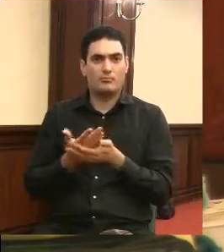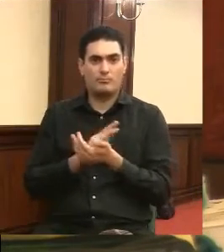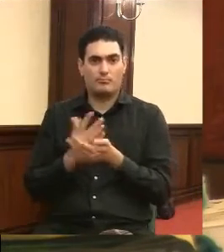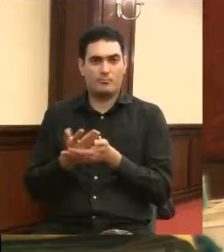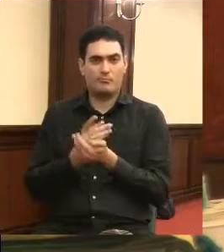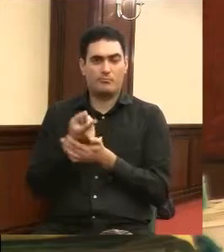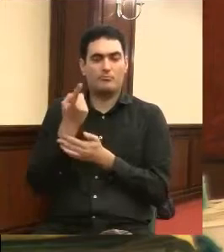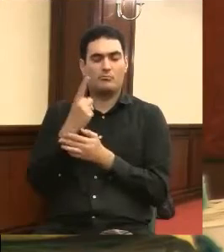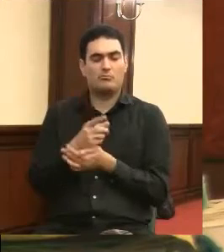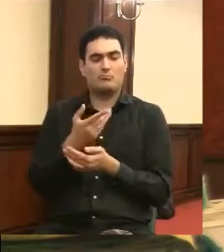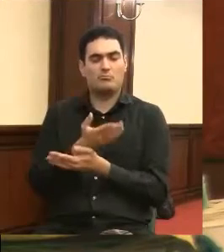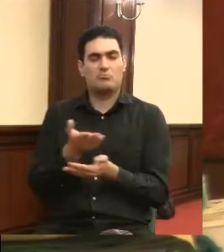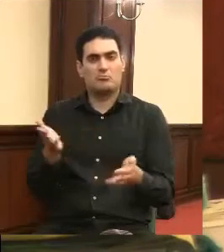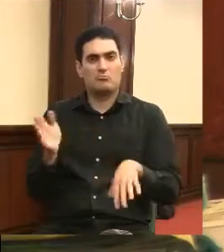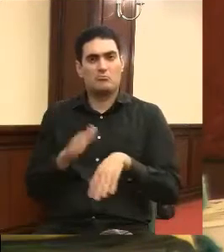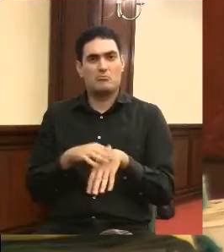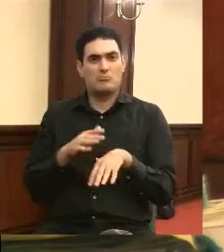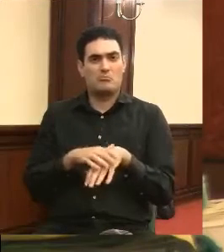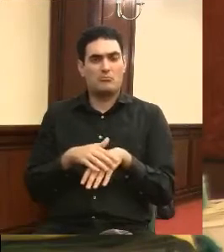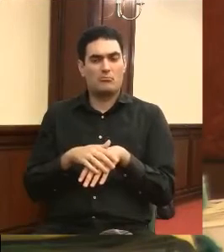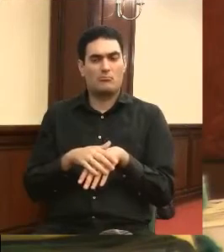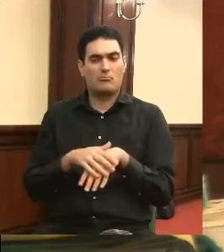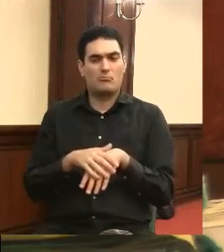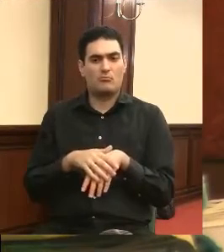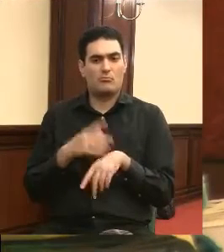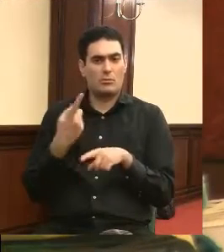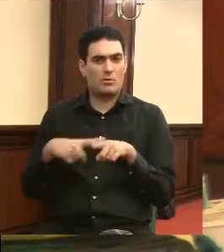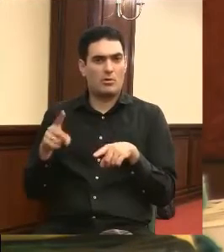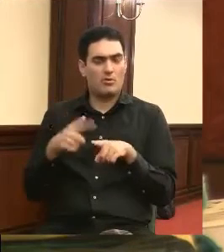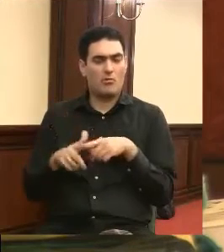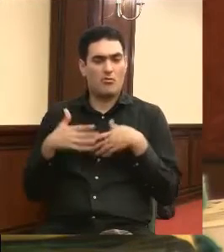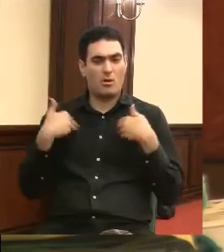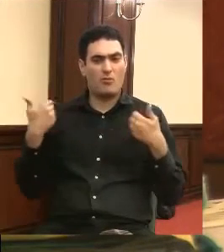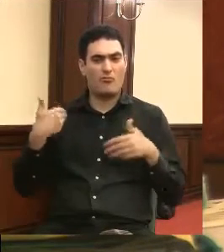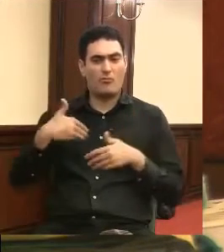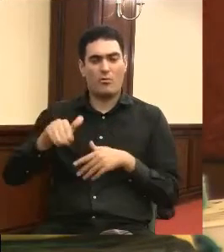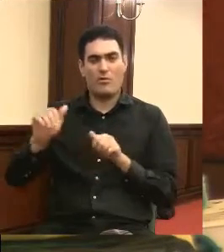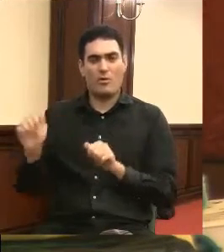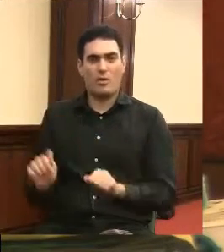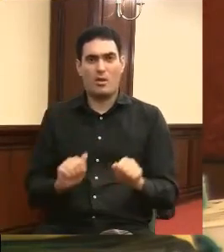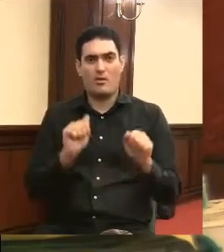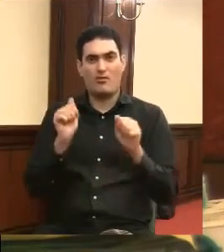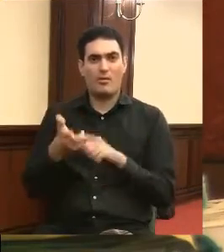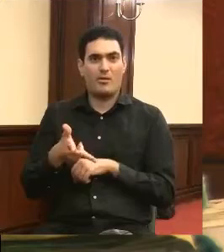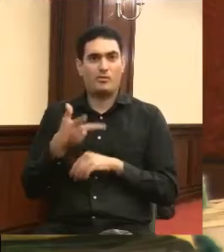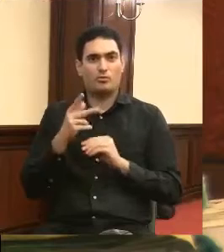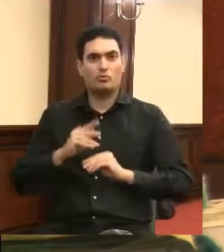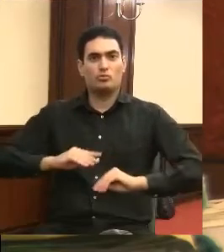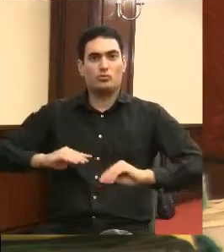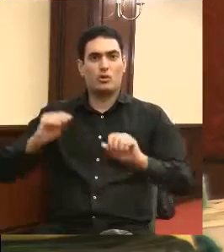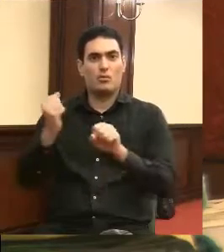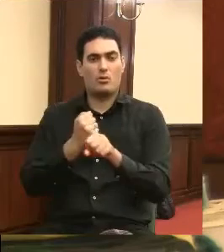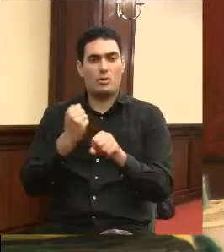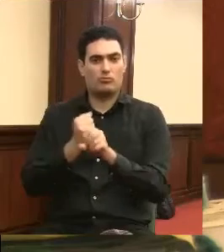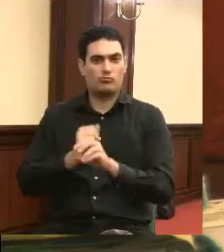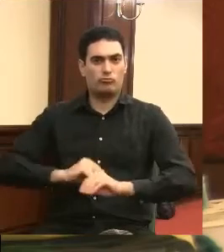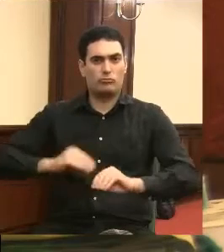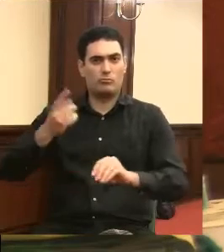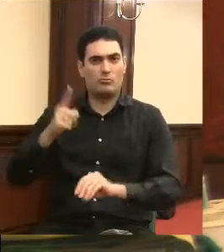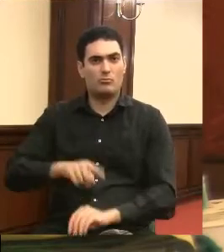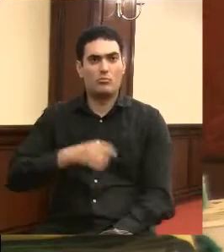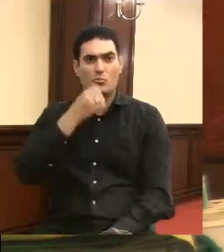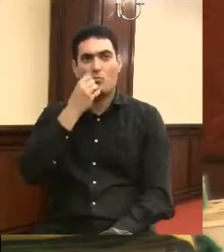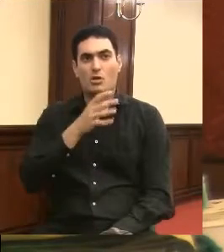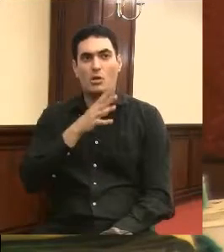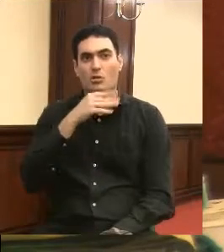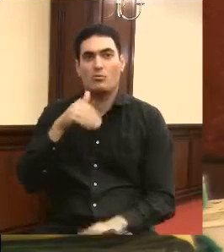Pero reiterar nuestro apoyo, nuestra voluntad de intermediación y nos ponemos a su disposición para cuantas acciones se puedan llevar